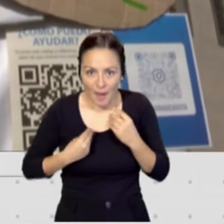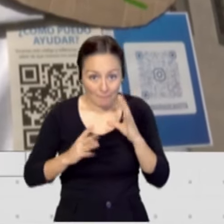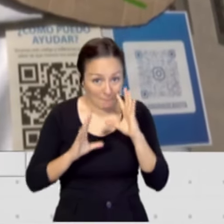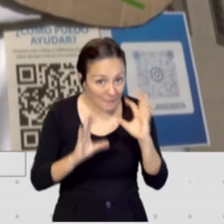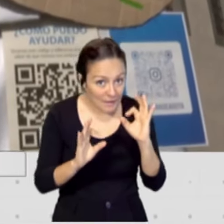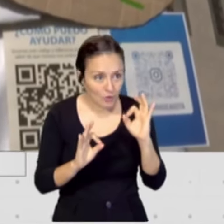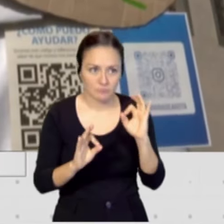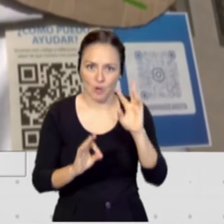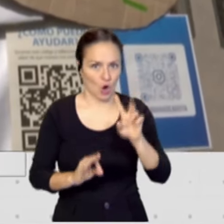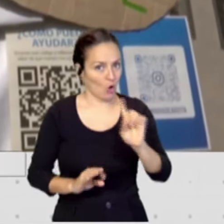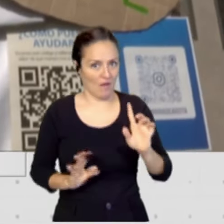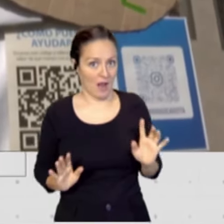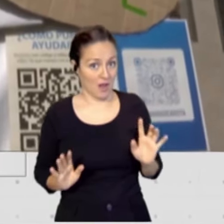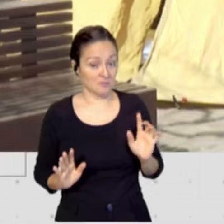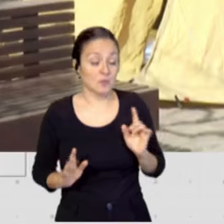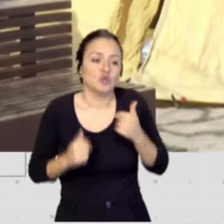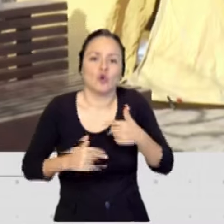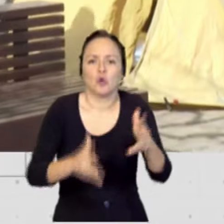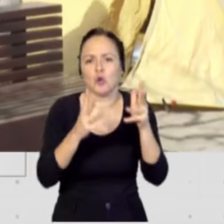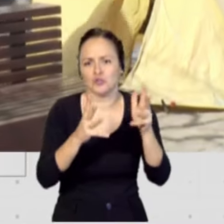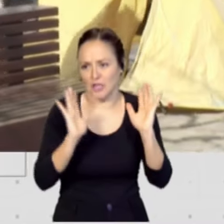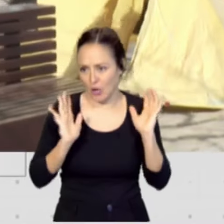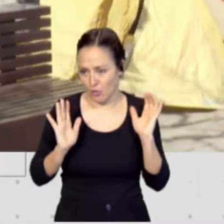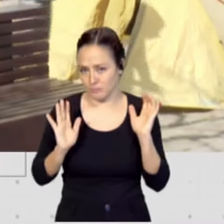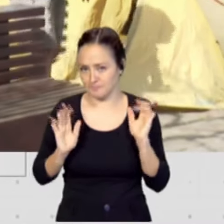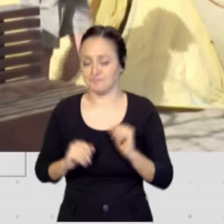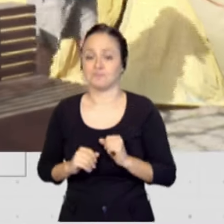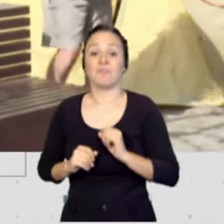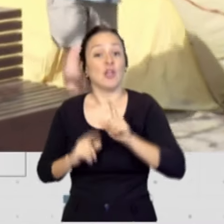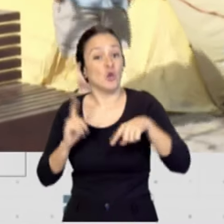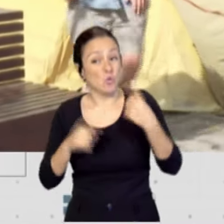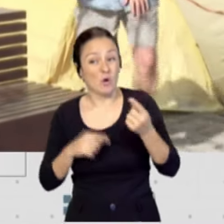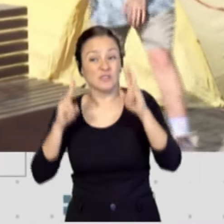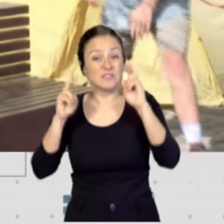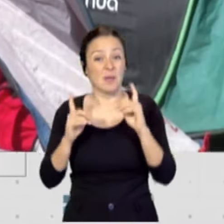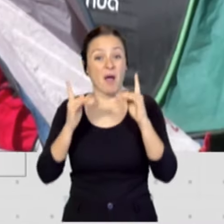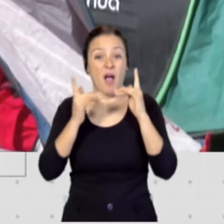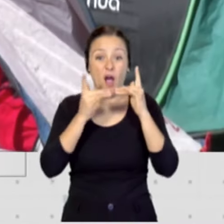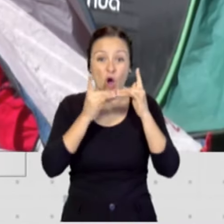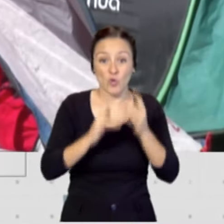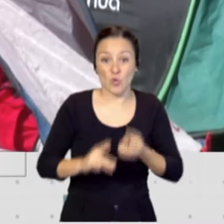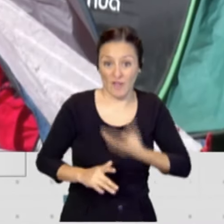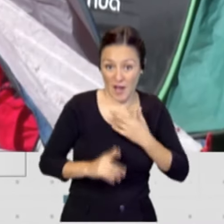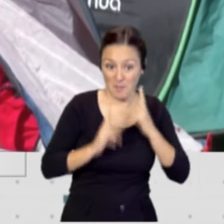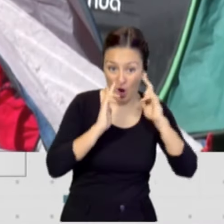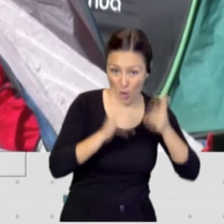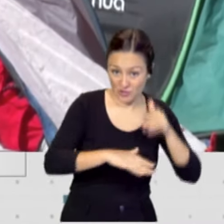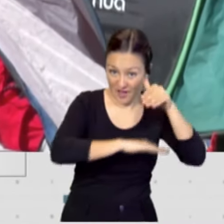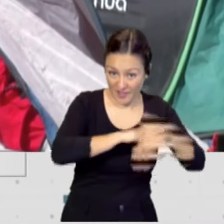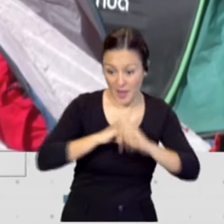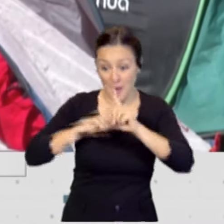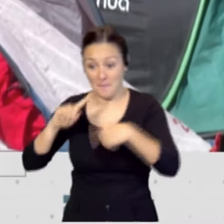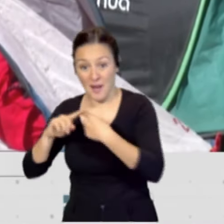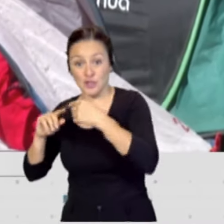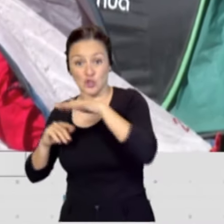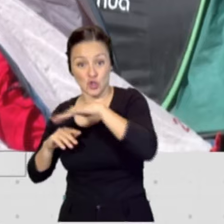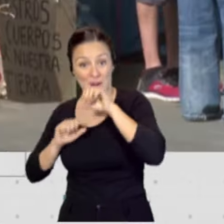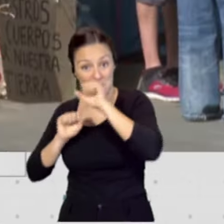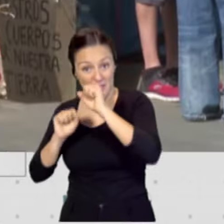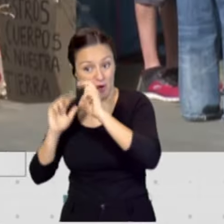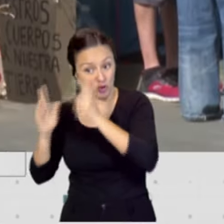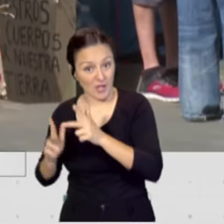pero es un consejo que le doy tres no se deberían de centrar tanto en cuna del alma y en el hotel de la tejita Porque mientras tanto otos están haciendo lo que les da